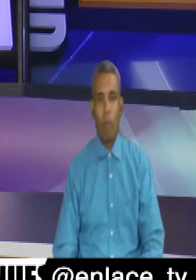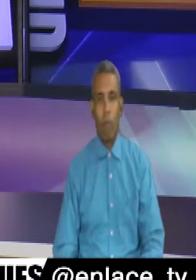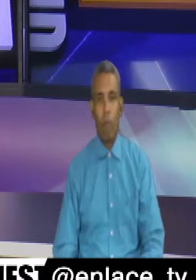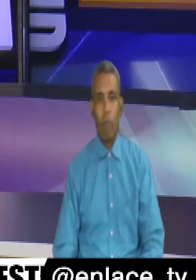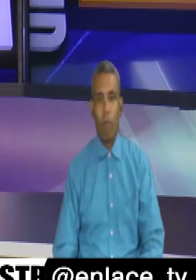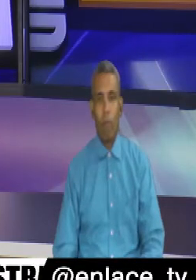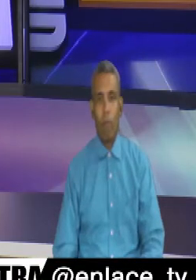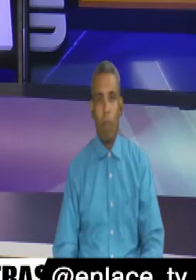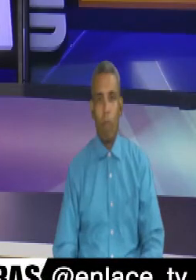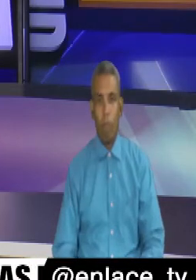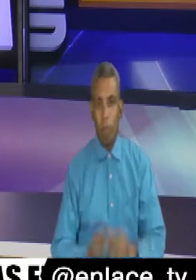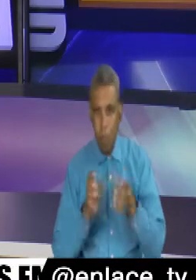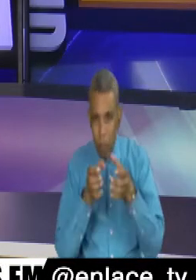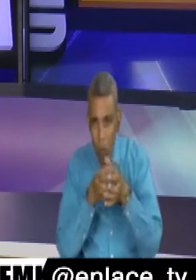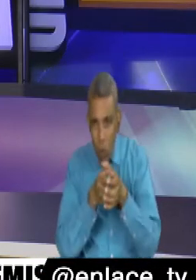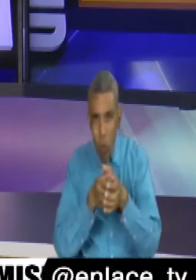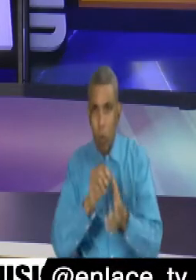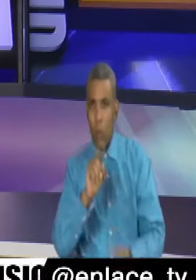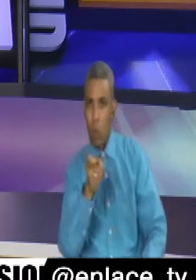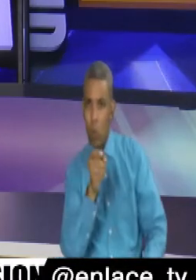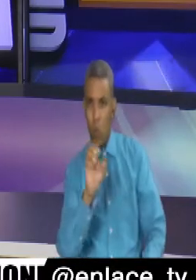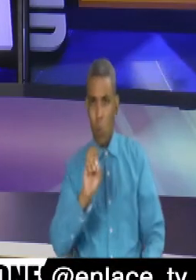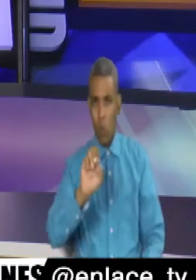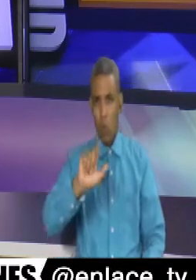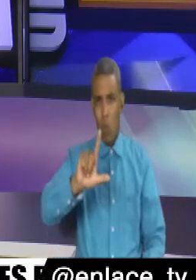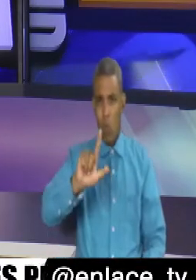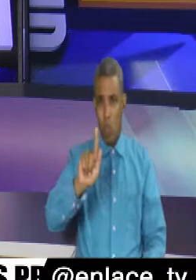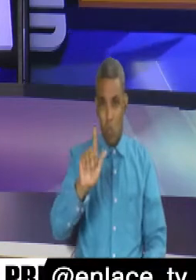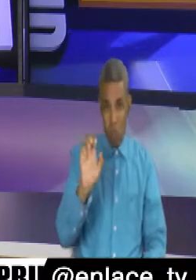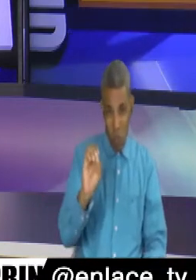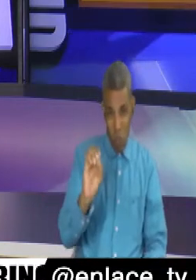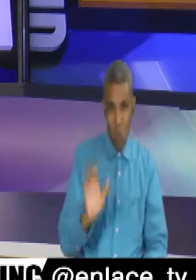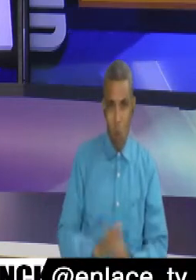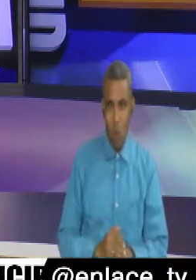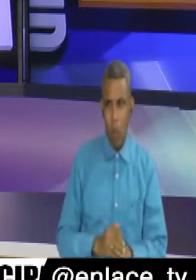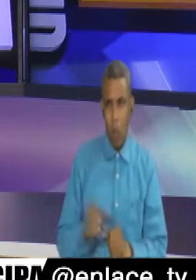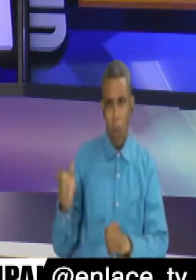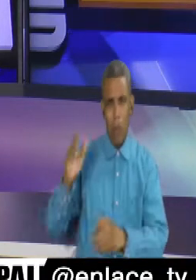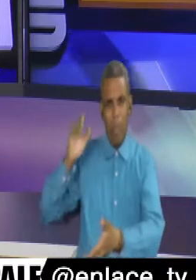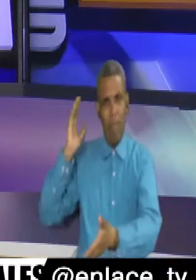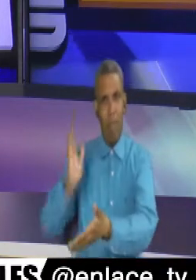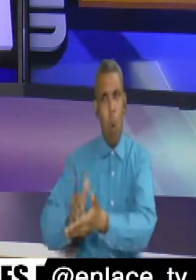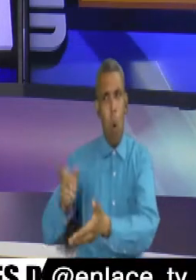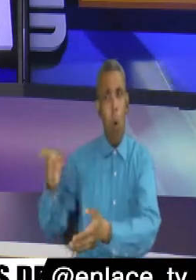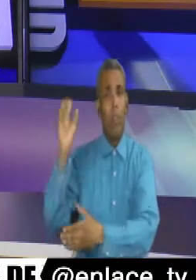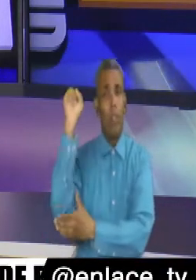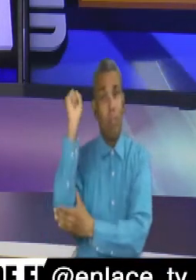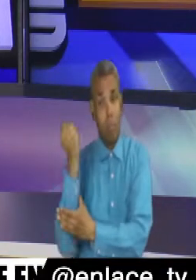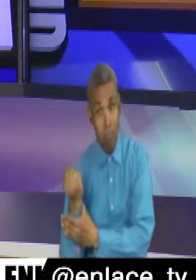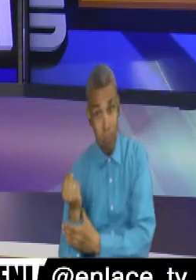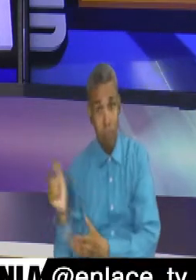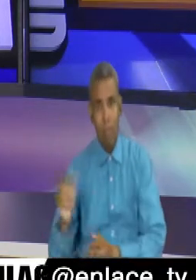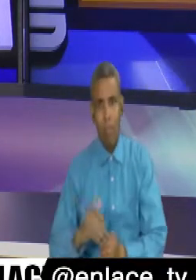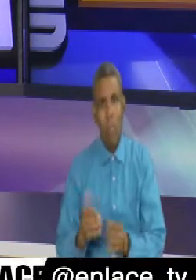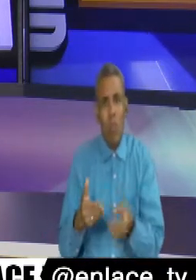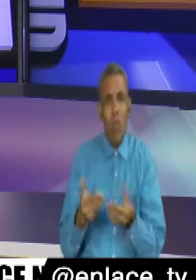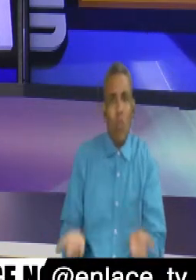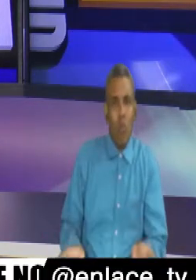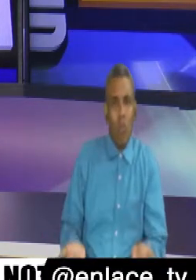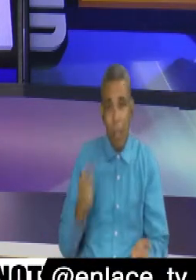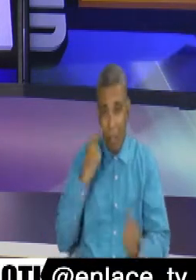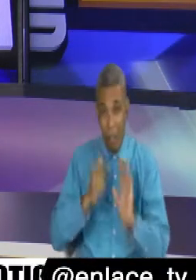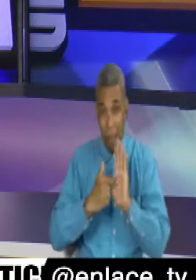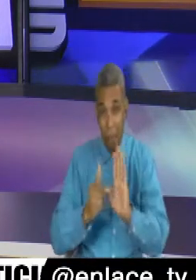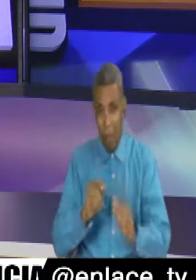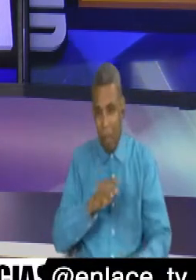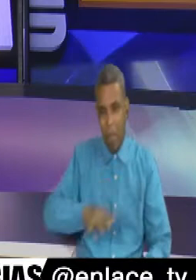Golpe al Clan del Golfo propinó la 5ª Brigada del Ejército en el sur de Bolívar. Importante material de guerra fue hallado y destruido